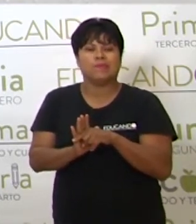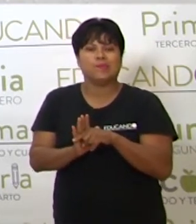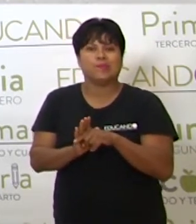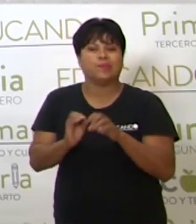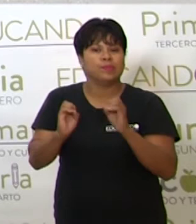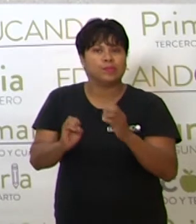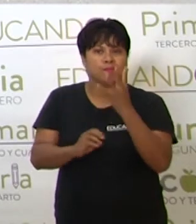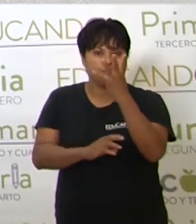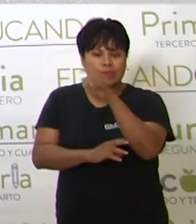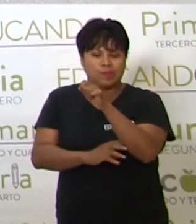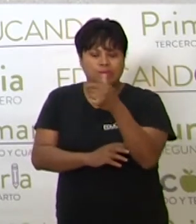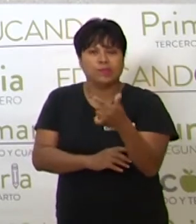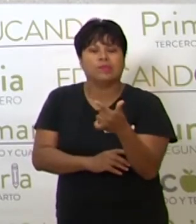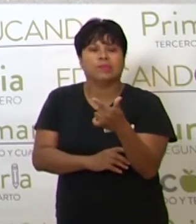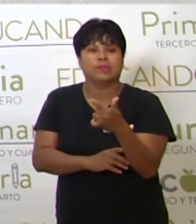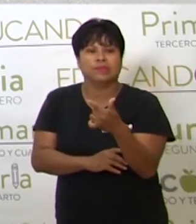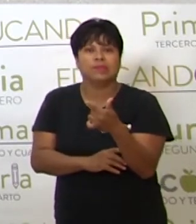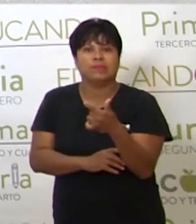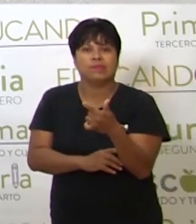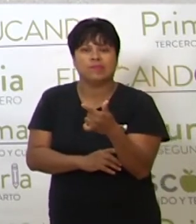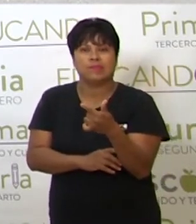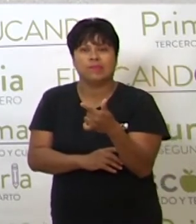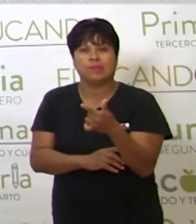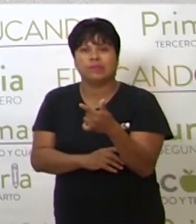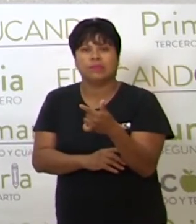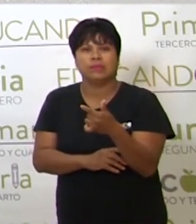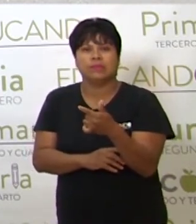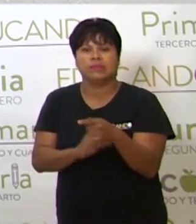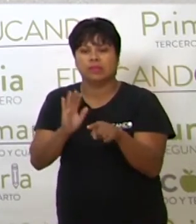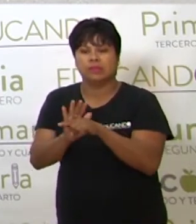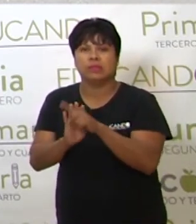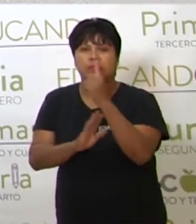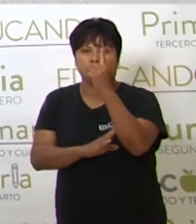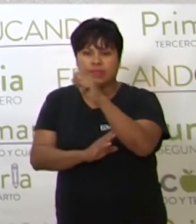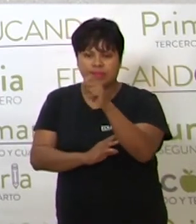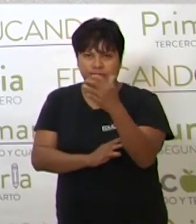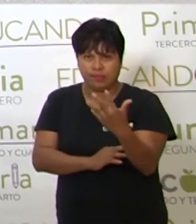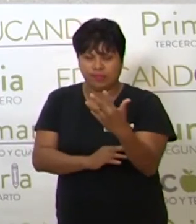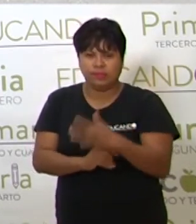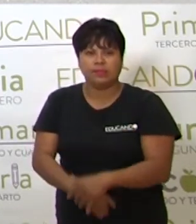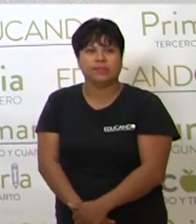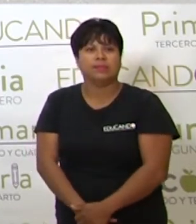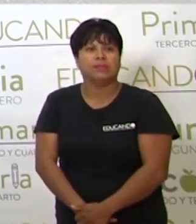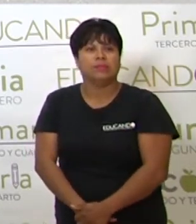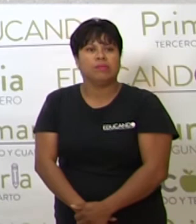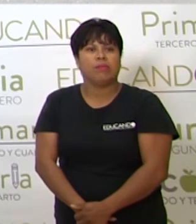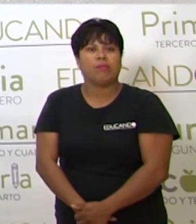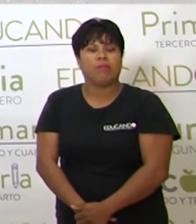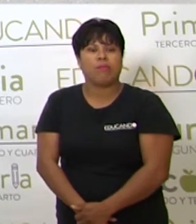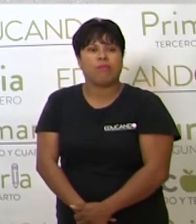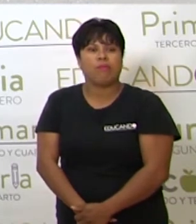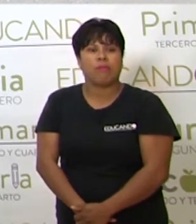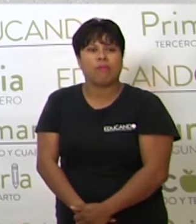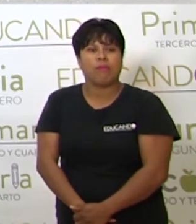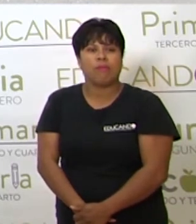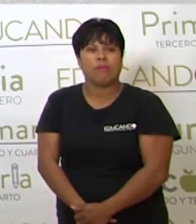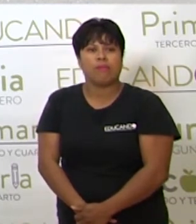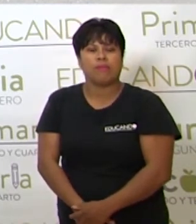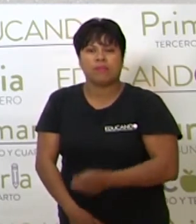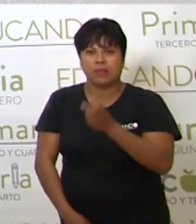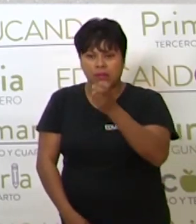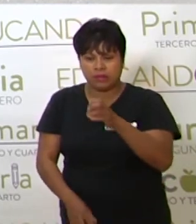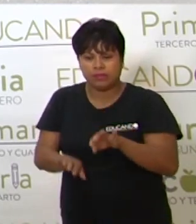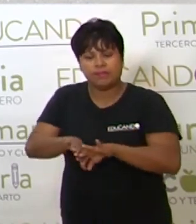4 séptimos - un quinto aquí así y esto lo